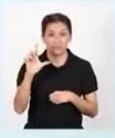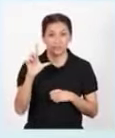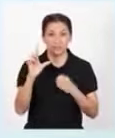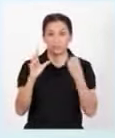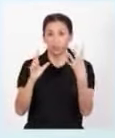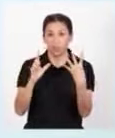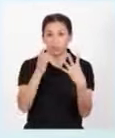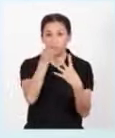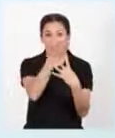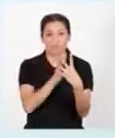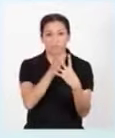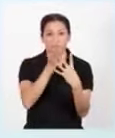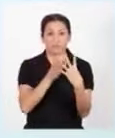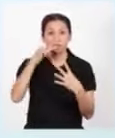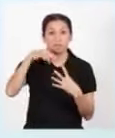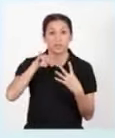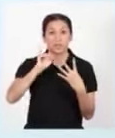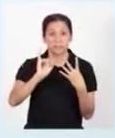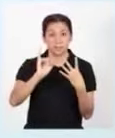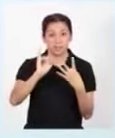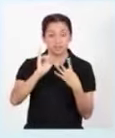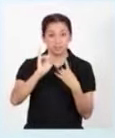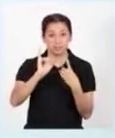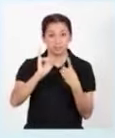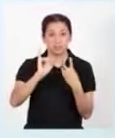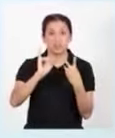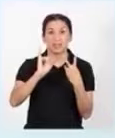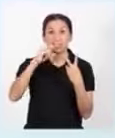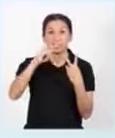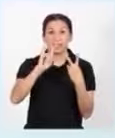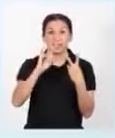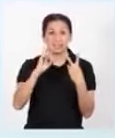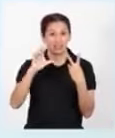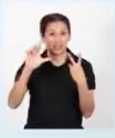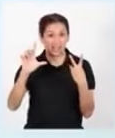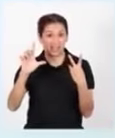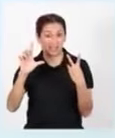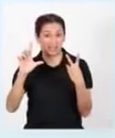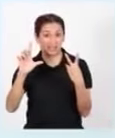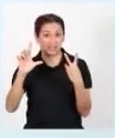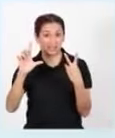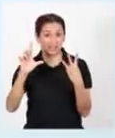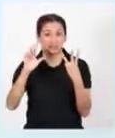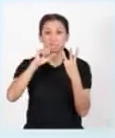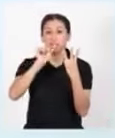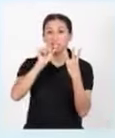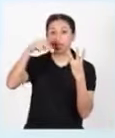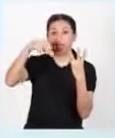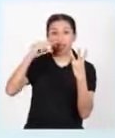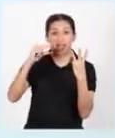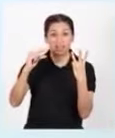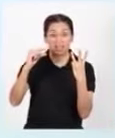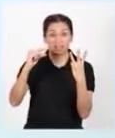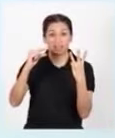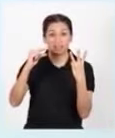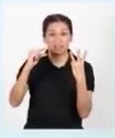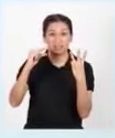Gel. Bien. Mi. Separó piernas. Gel. Hacia el costado.